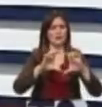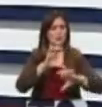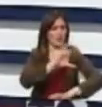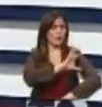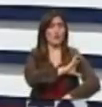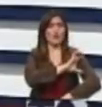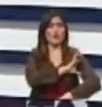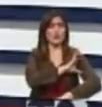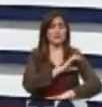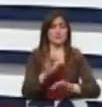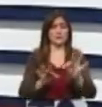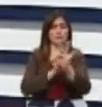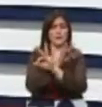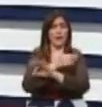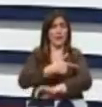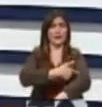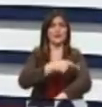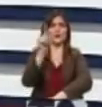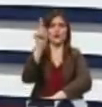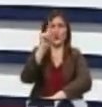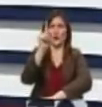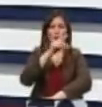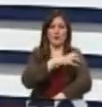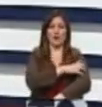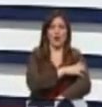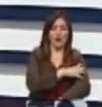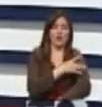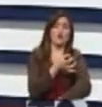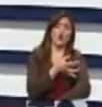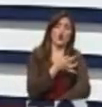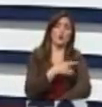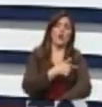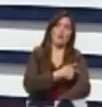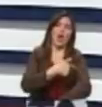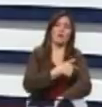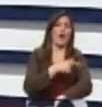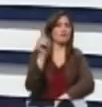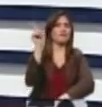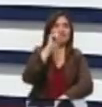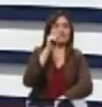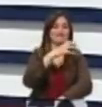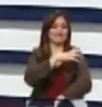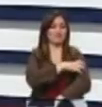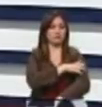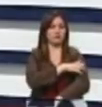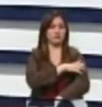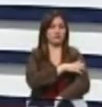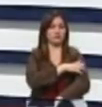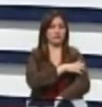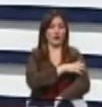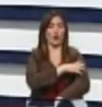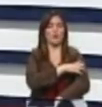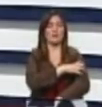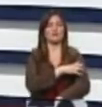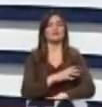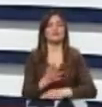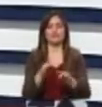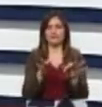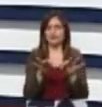inyecciones y ayuda a las personas que reciben largos y dolorosos tratamientos médicos a través de una técnica llamada BioBite.